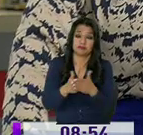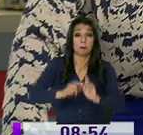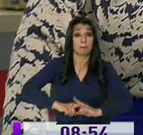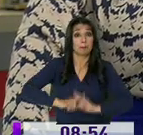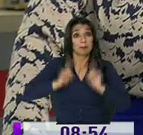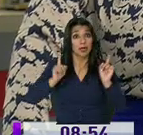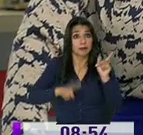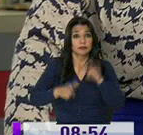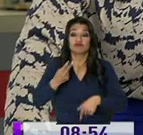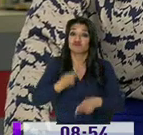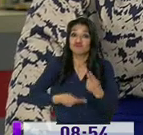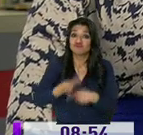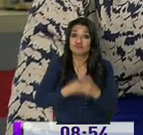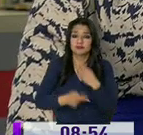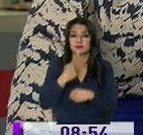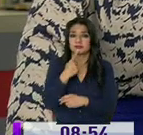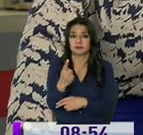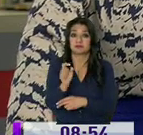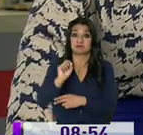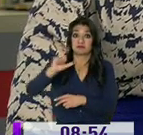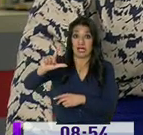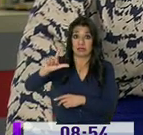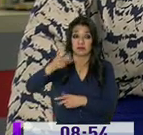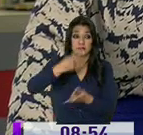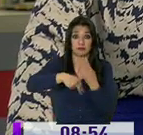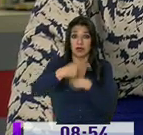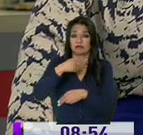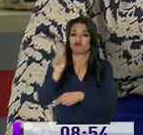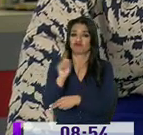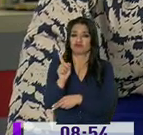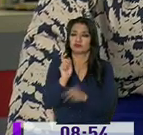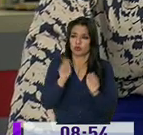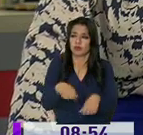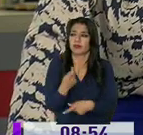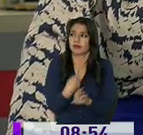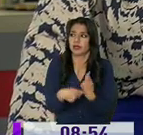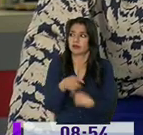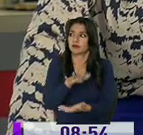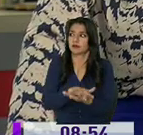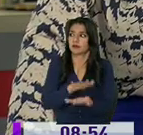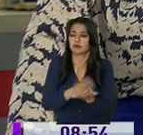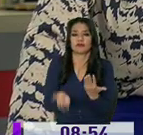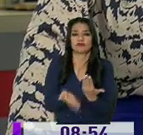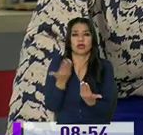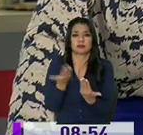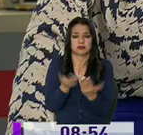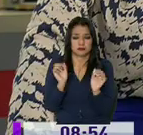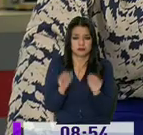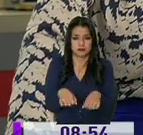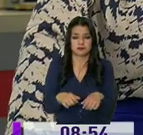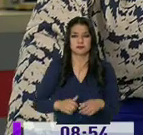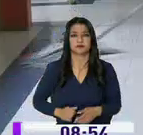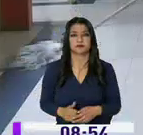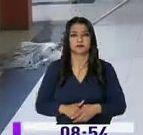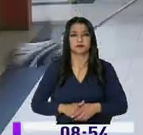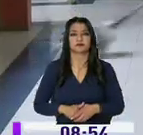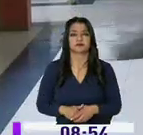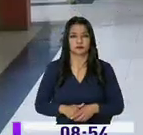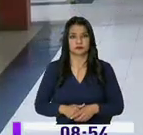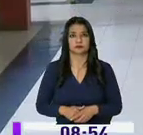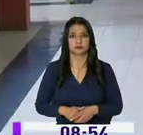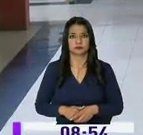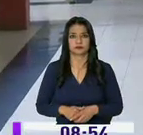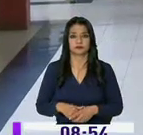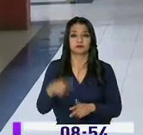los vendedores aseguraron que no han aumentado los costos para poder vender con facilidad su mercadería. Así lucen